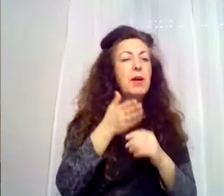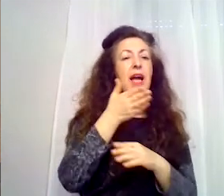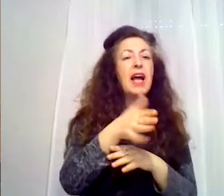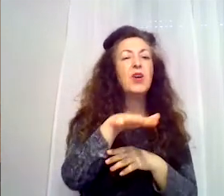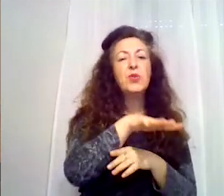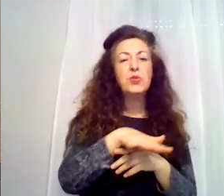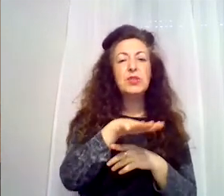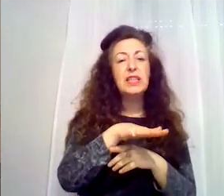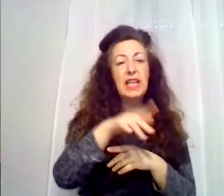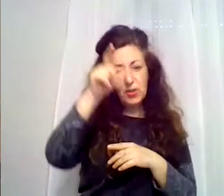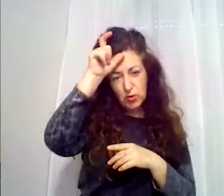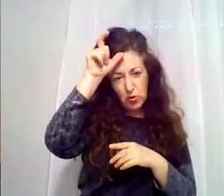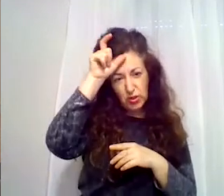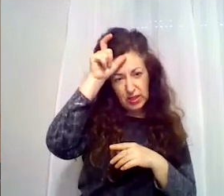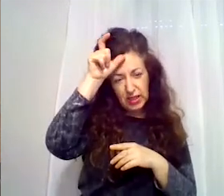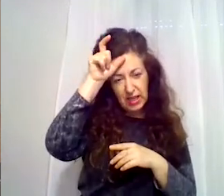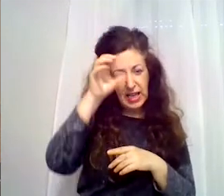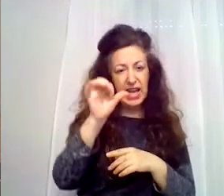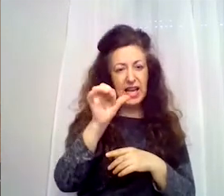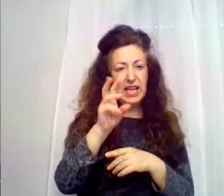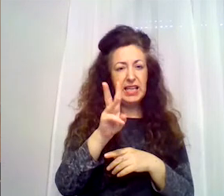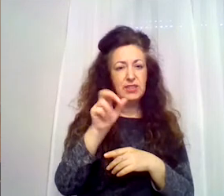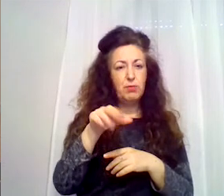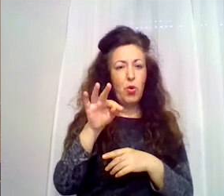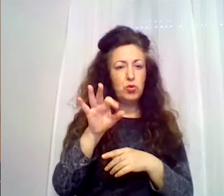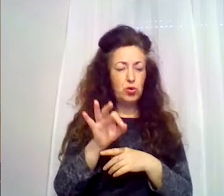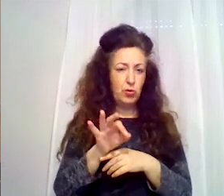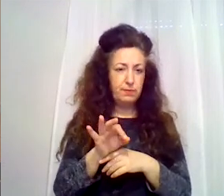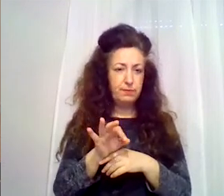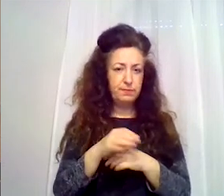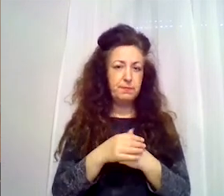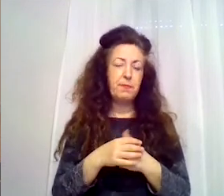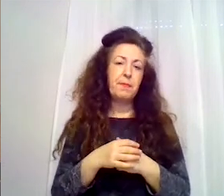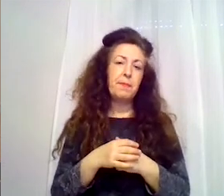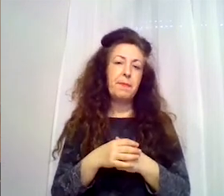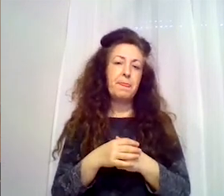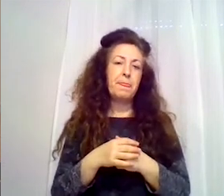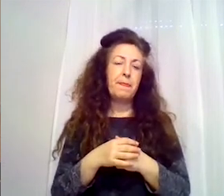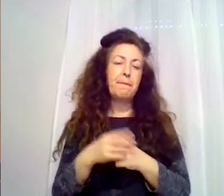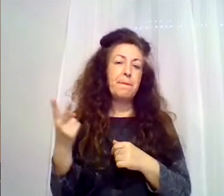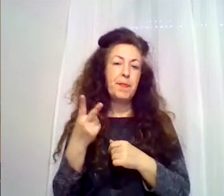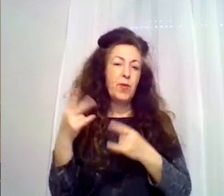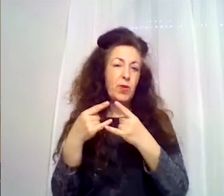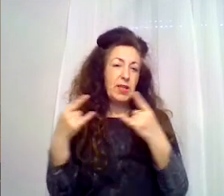es difícil imaginar pues, cuál era el mundo de Marlowe. Es decir, un mundo de